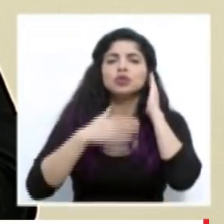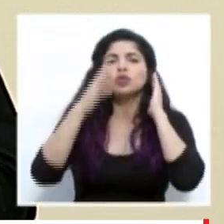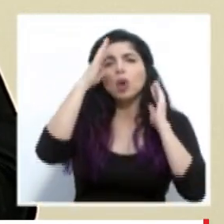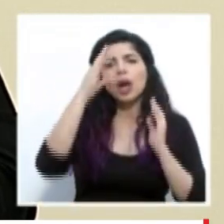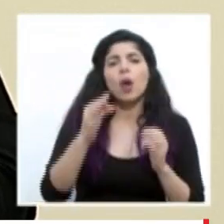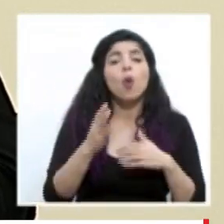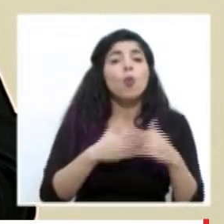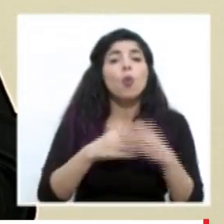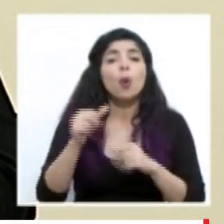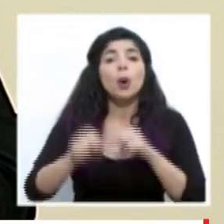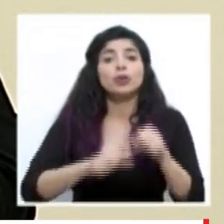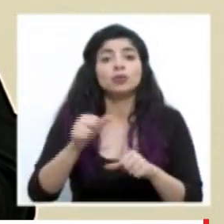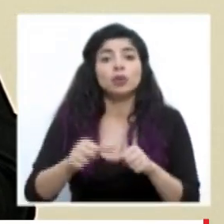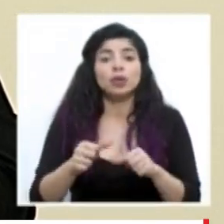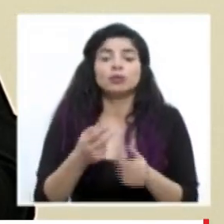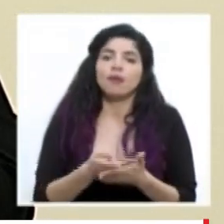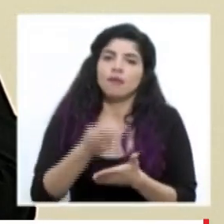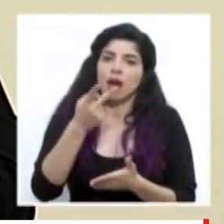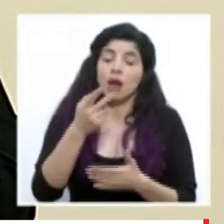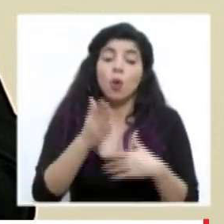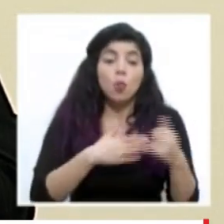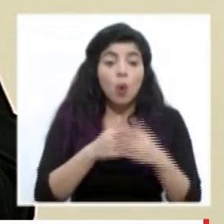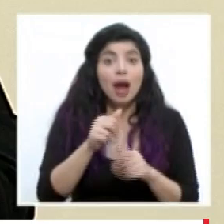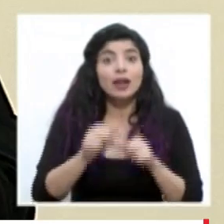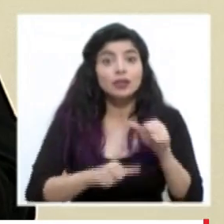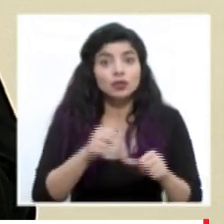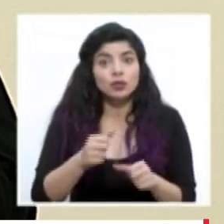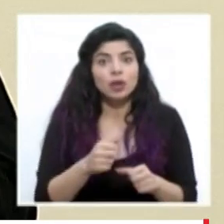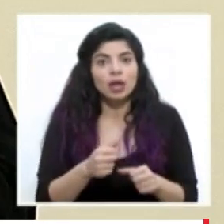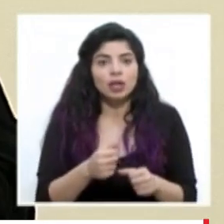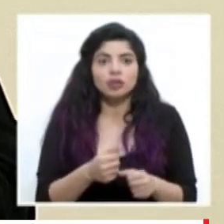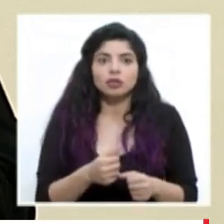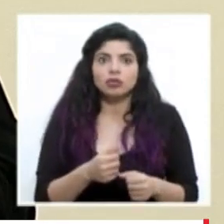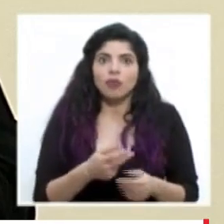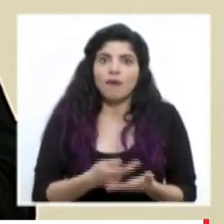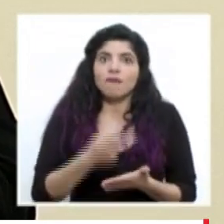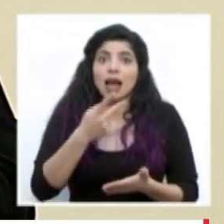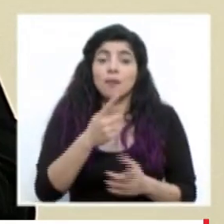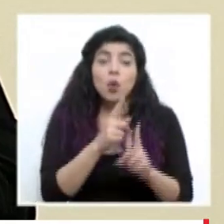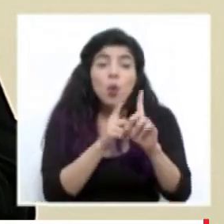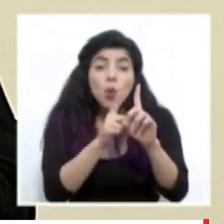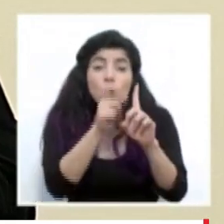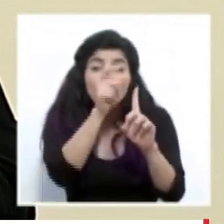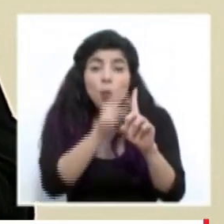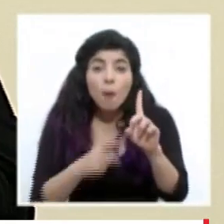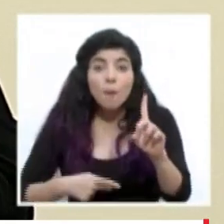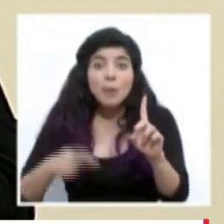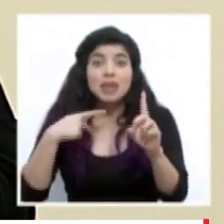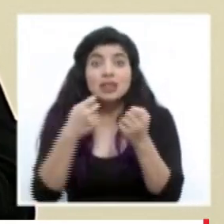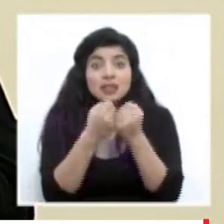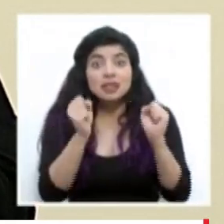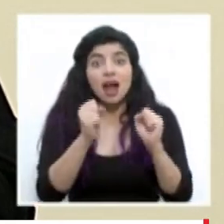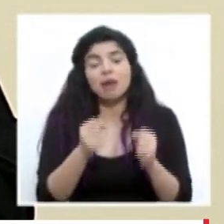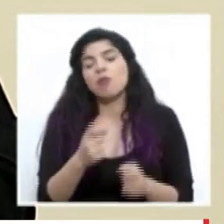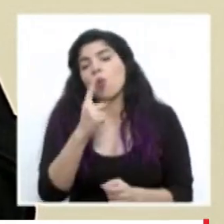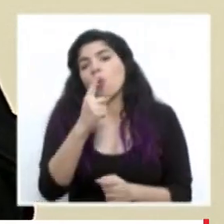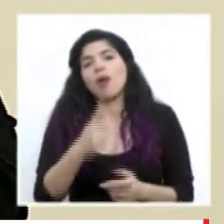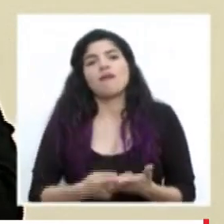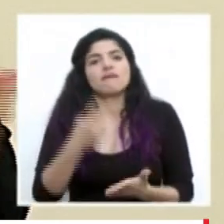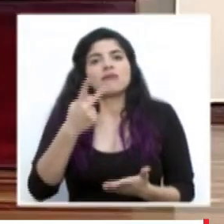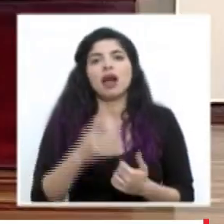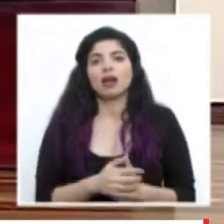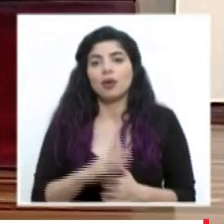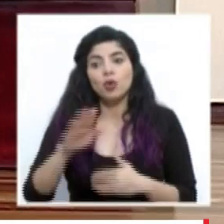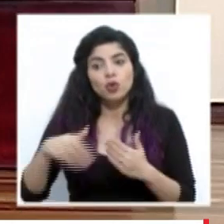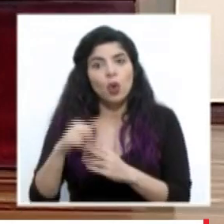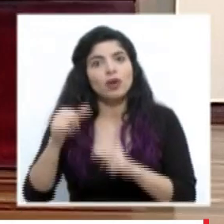que cualquier esfuerzo es válido y que cualquier esfuerzo vale la pena, porque con una vida que salvemos ya valió la pena todo lo que estamos